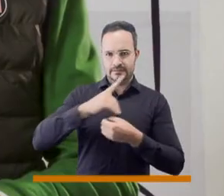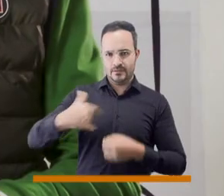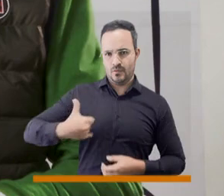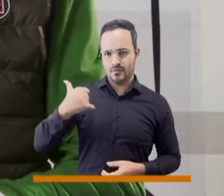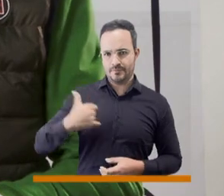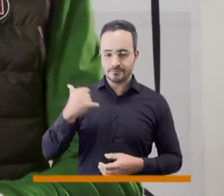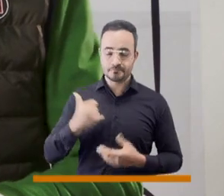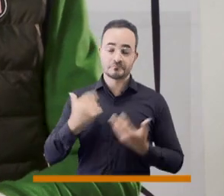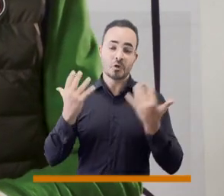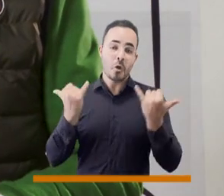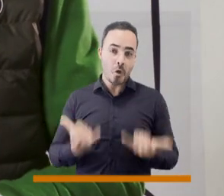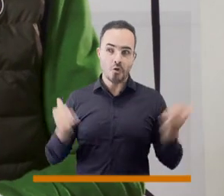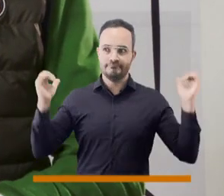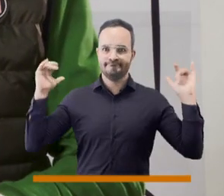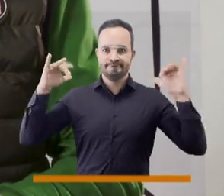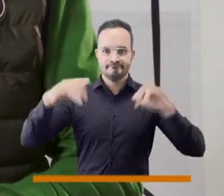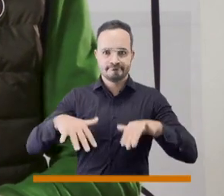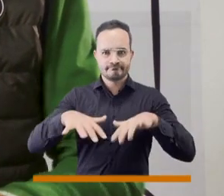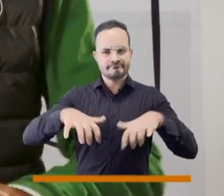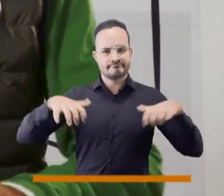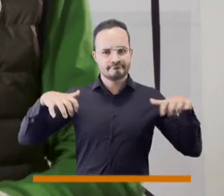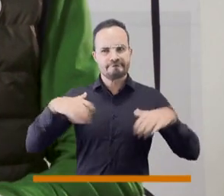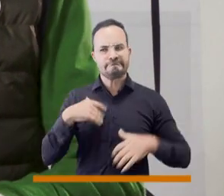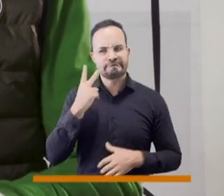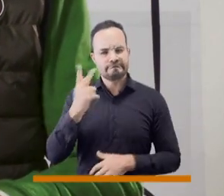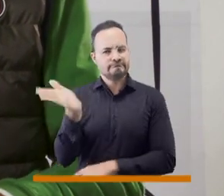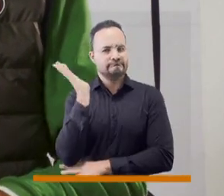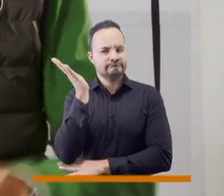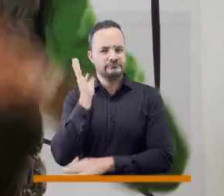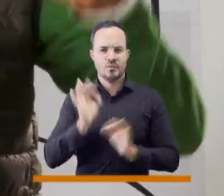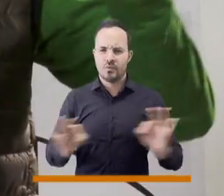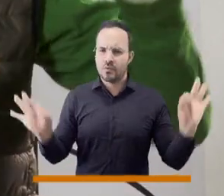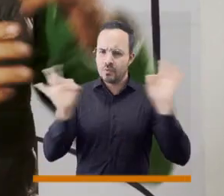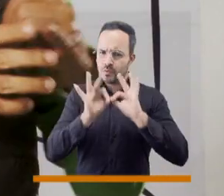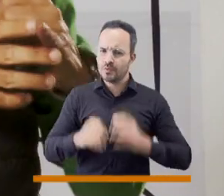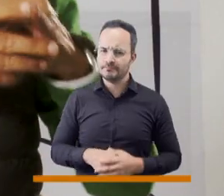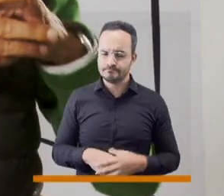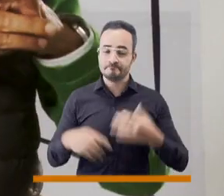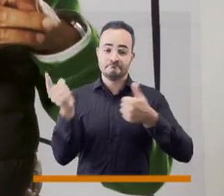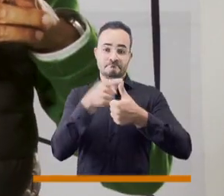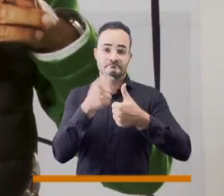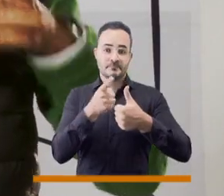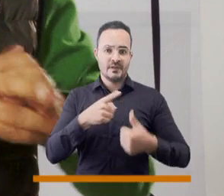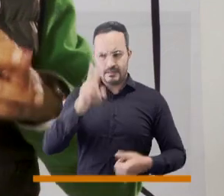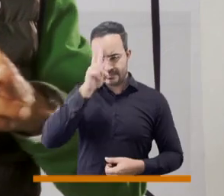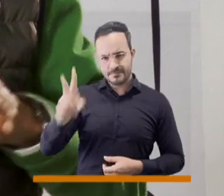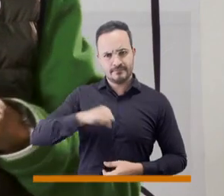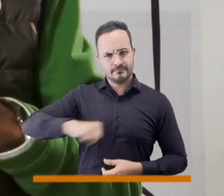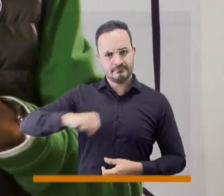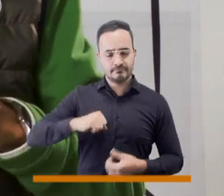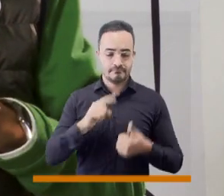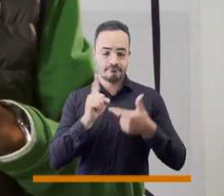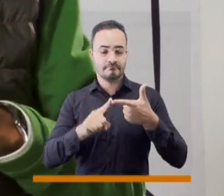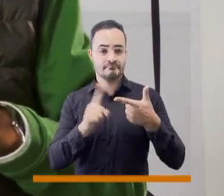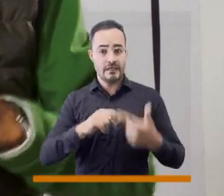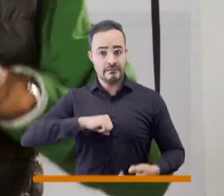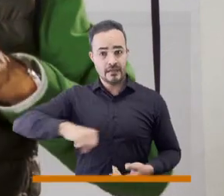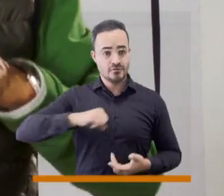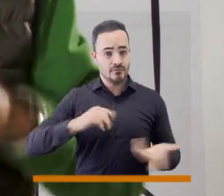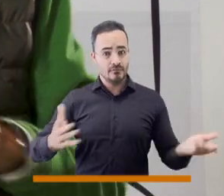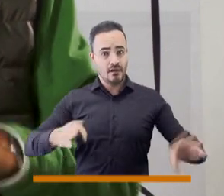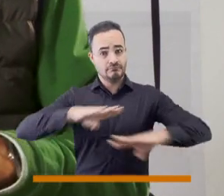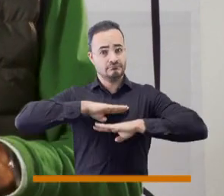El CDJ hoy ha hecho intervenciones muy valiosas, reclamando el respeto a los derechos,